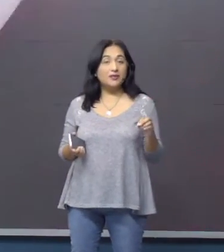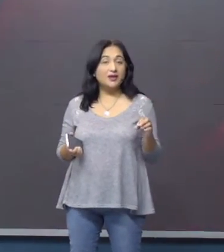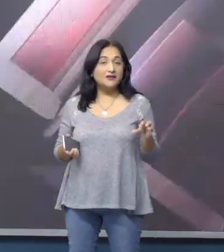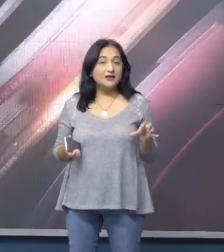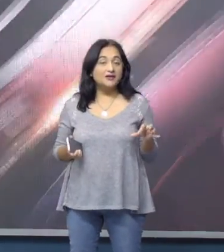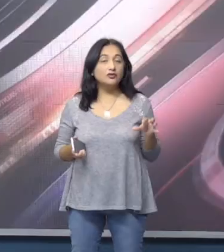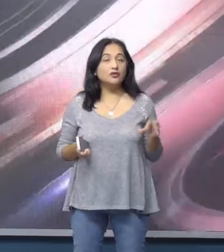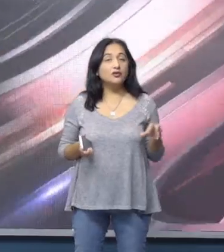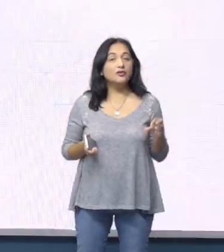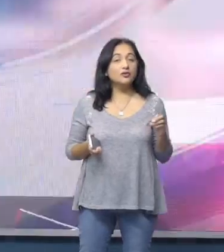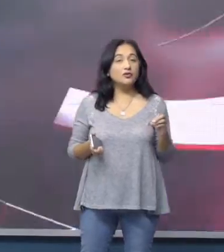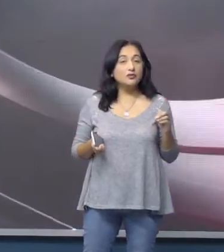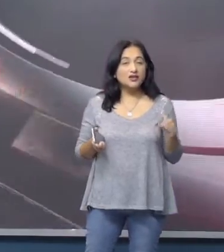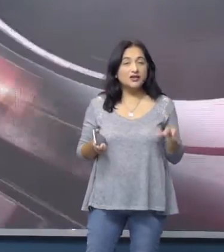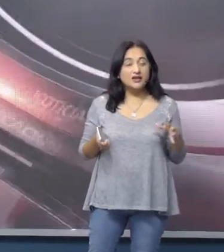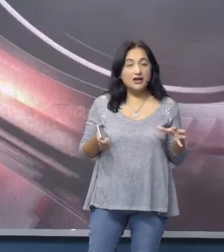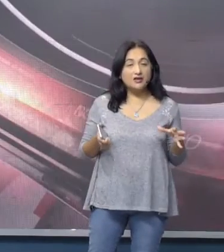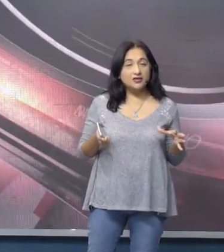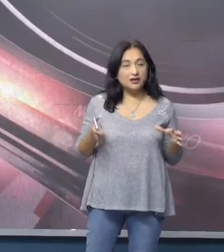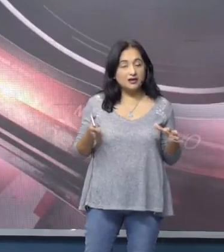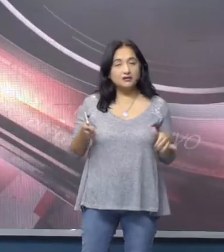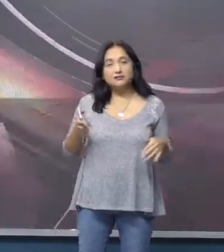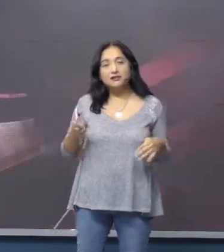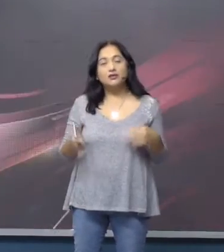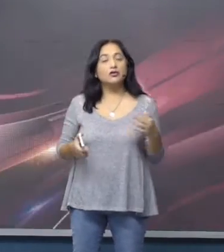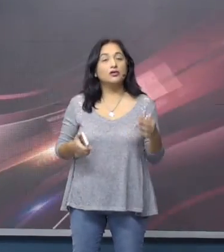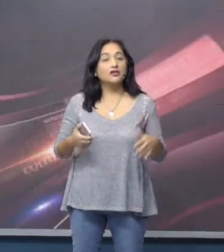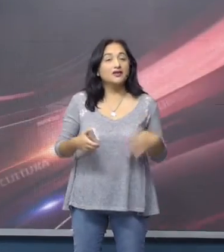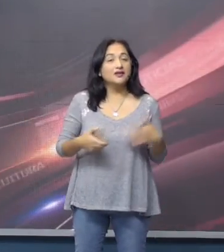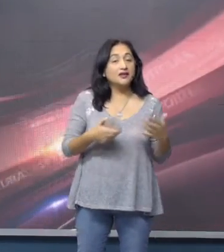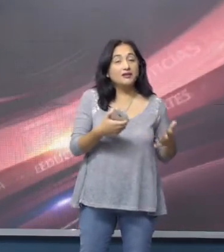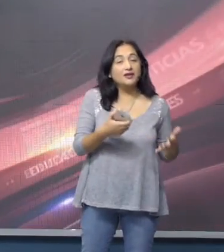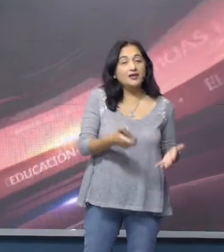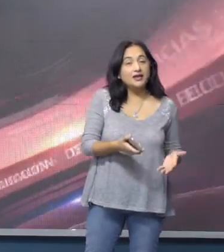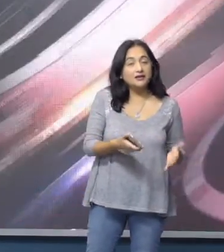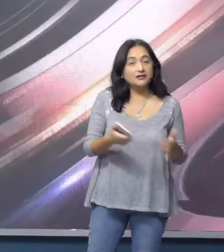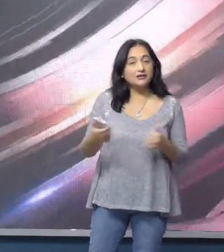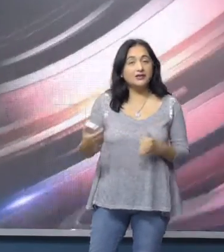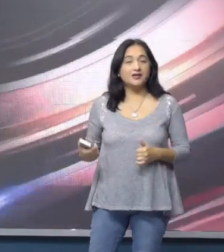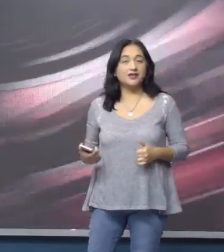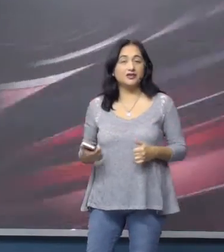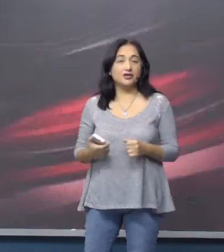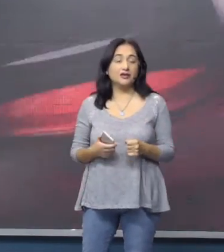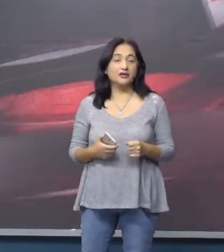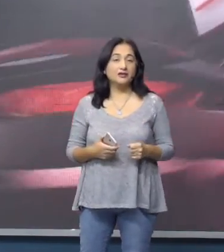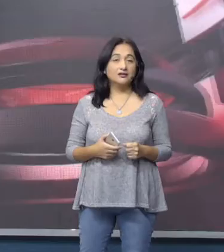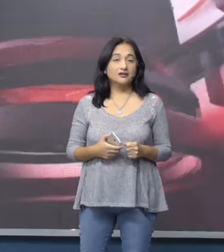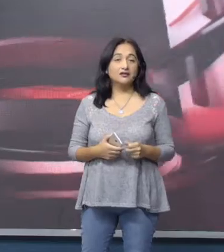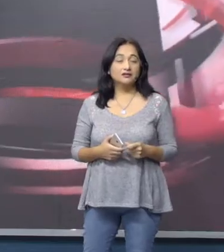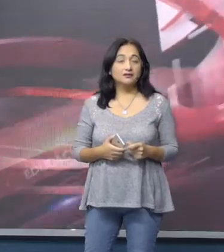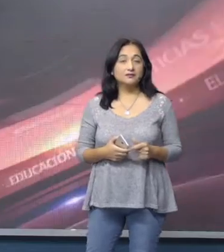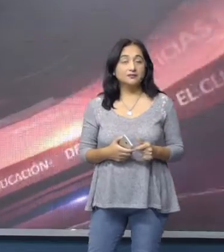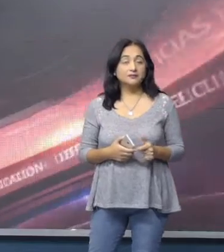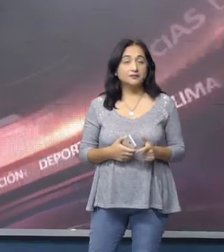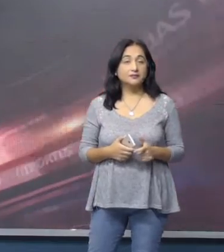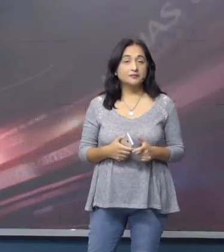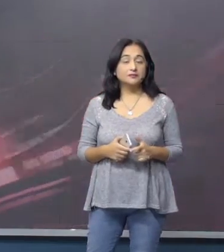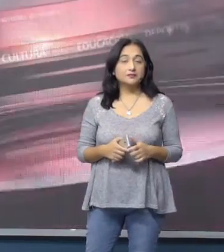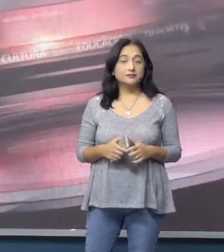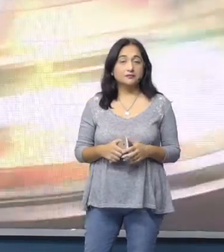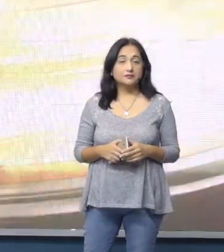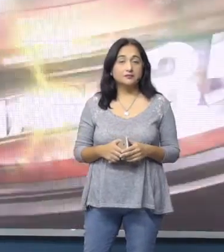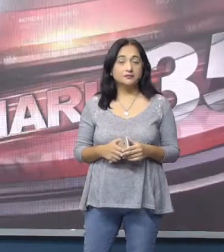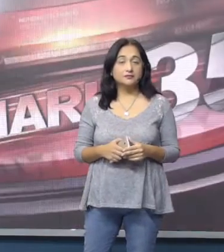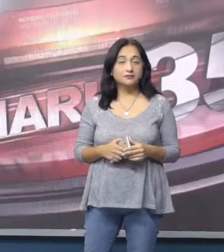interinatos y suplencias. ¿Esto cómo sería? O sea, ¿los docentes Bueno, es inscribirían? una ¿Quién tarea que el selecciona? departamento, o